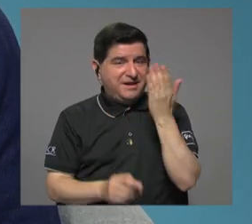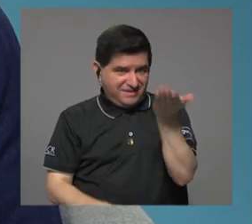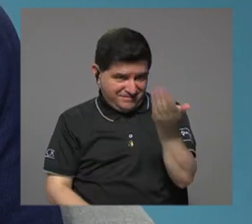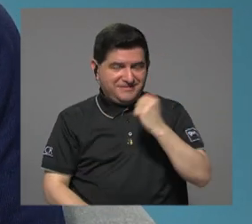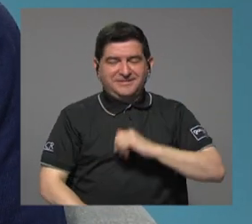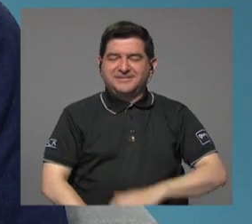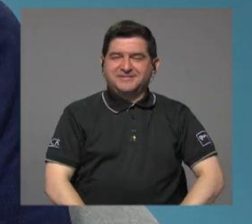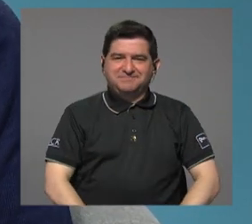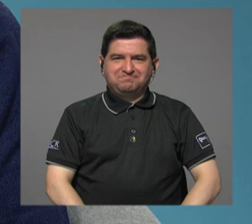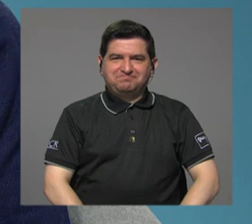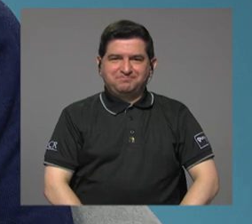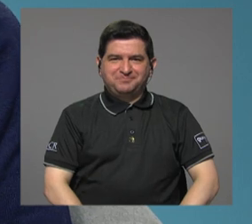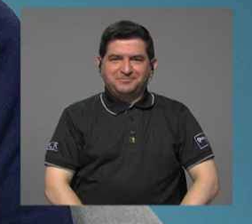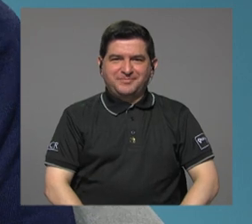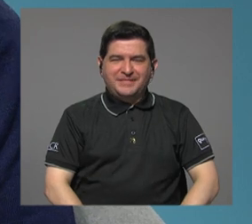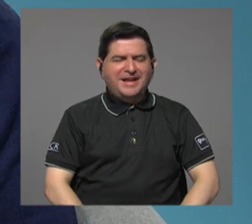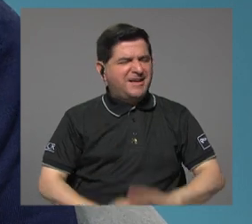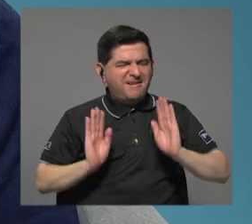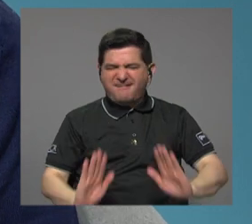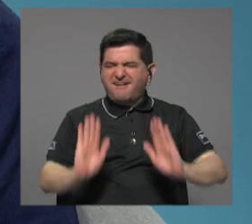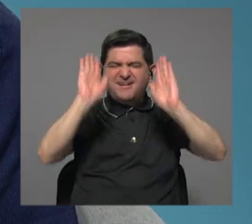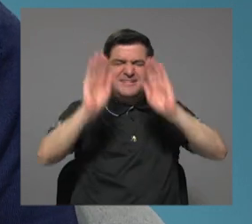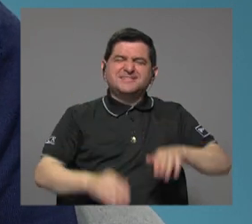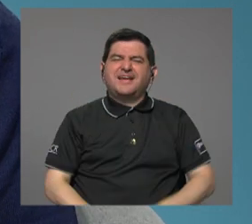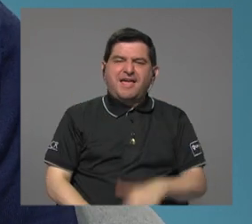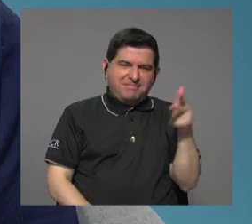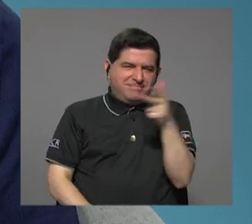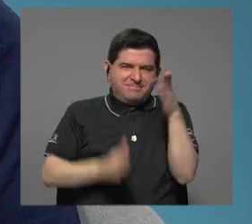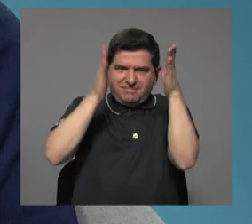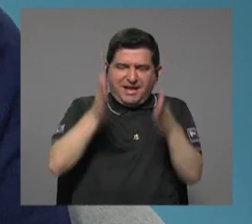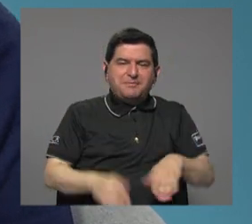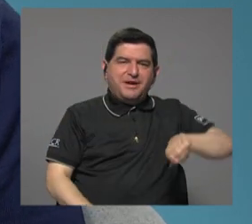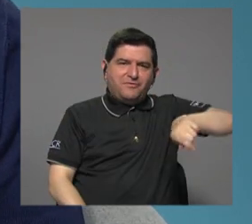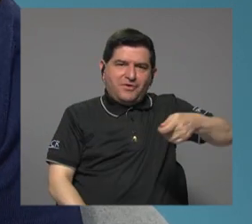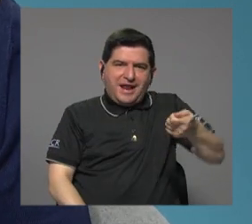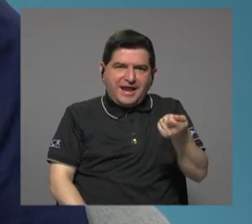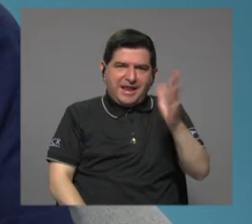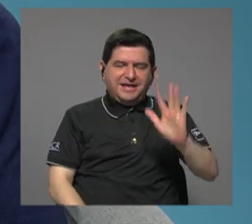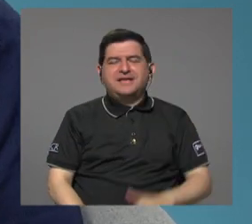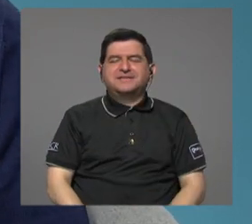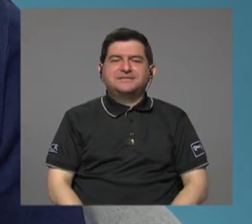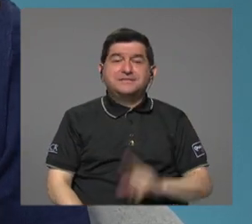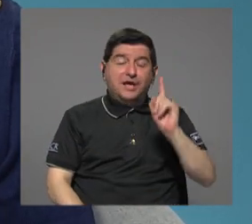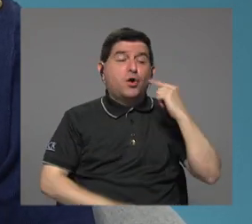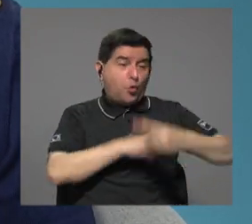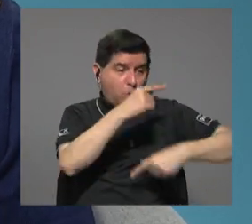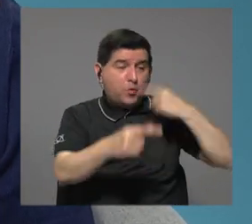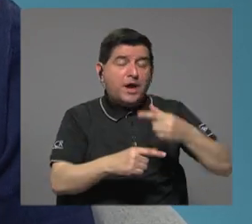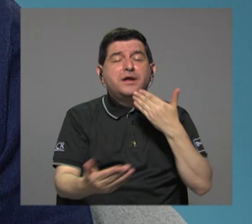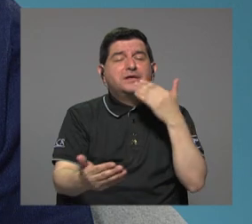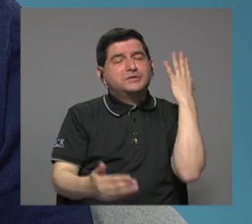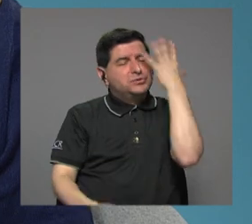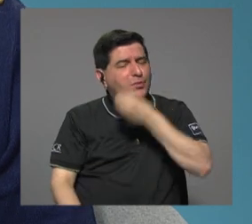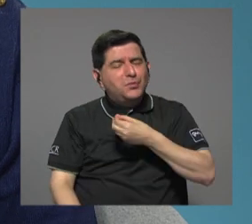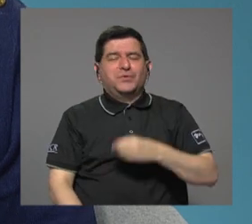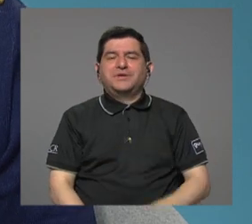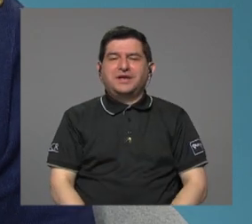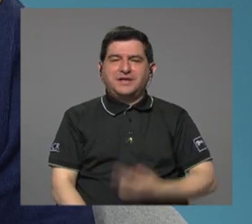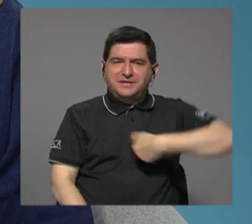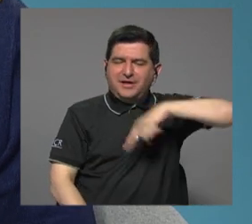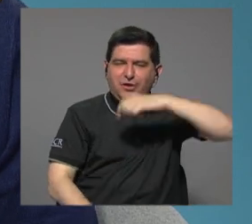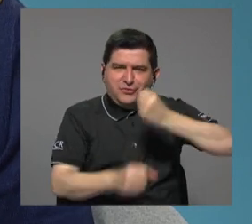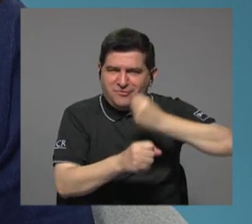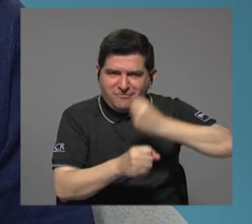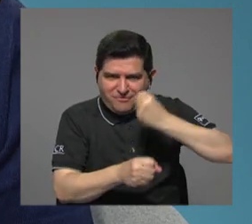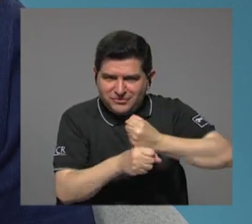él así que tremendo camarógrafo ha tenido canal 15 un legendario camarógrafo una generación muy bonita con el que nuestro colaborar